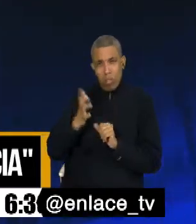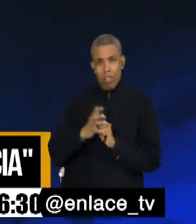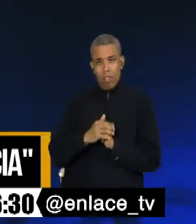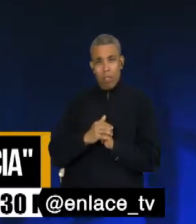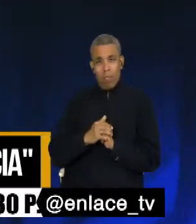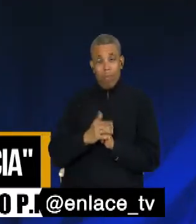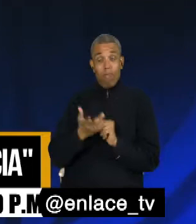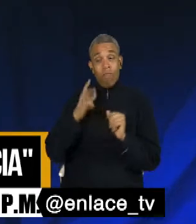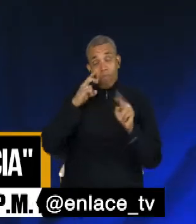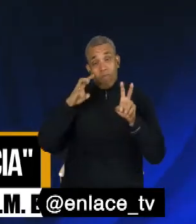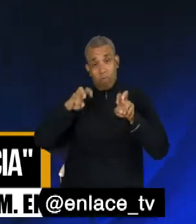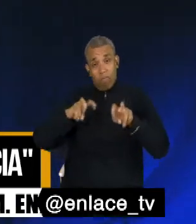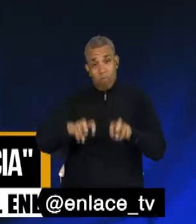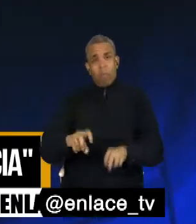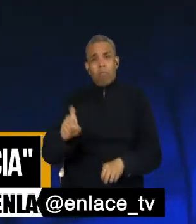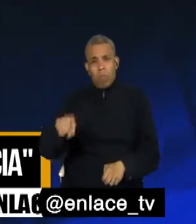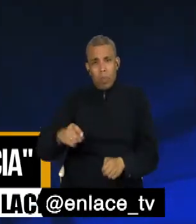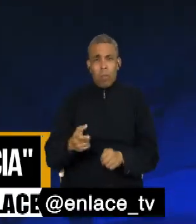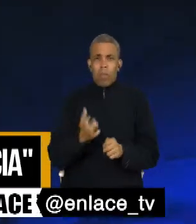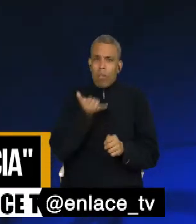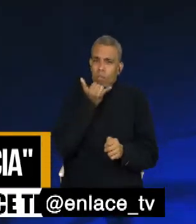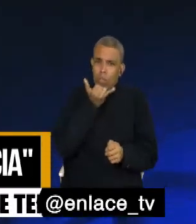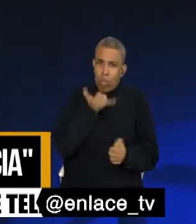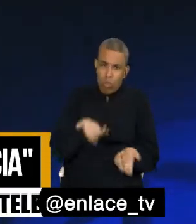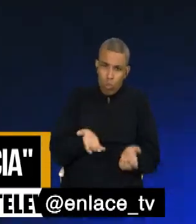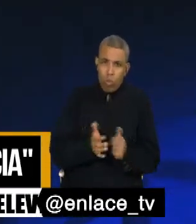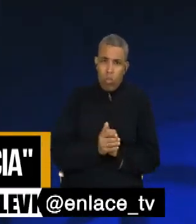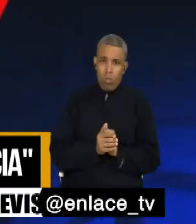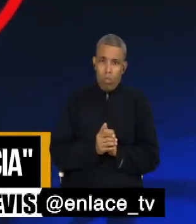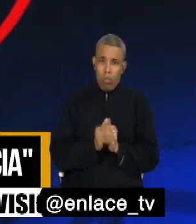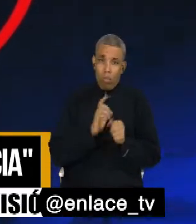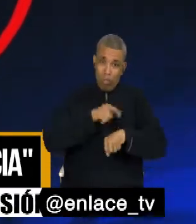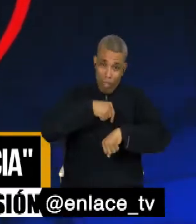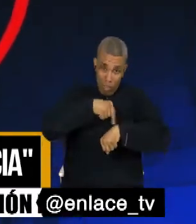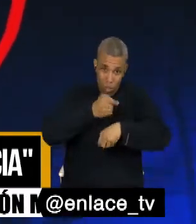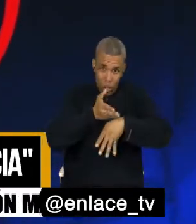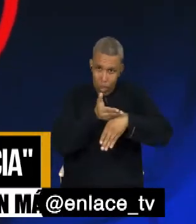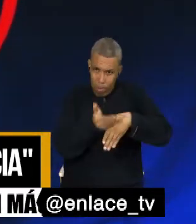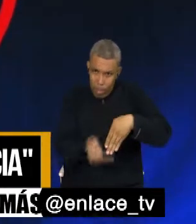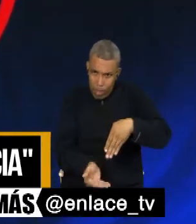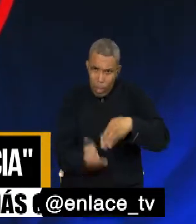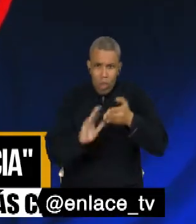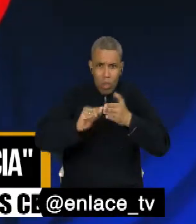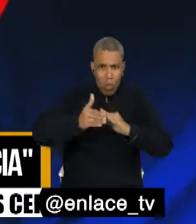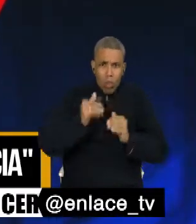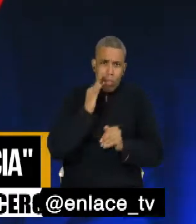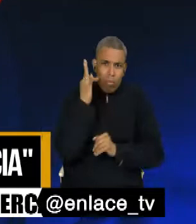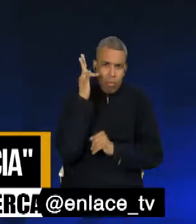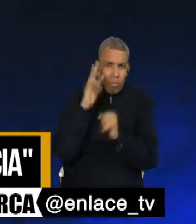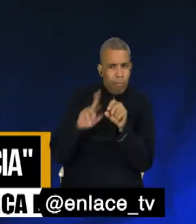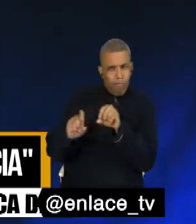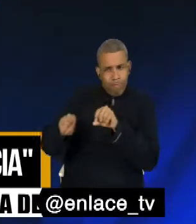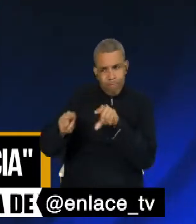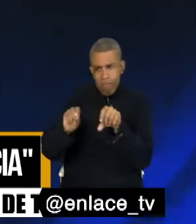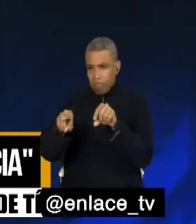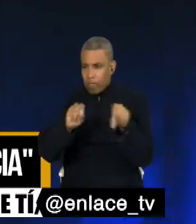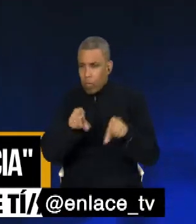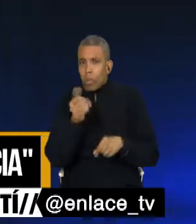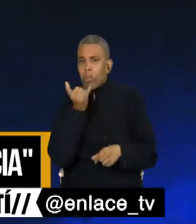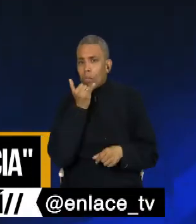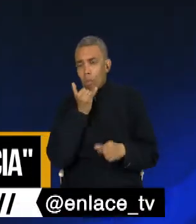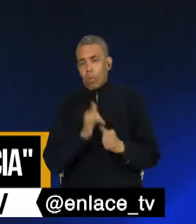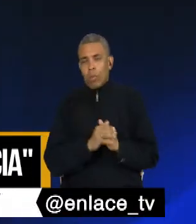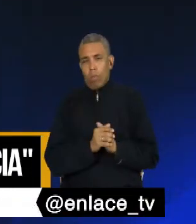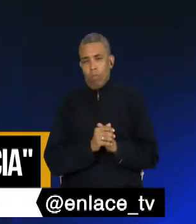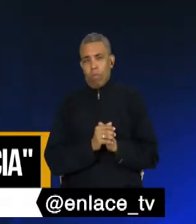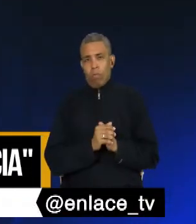que irán a retención de las próximas horas por parte de la comunidad. Pero ahí determinaremos si hubo abuso por